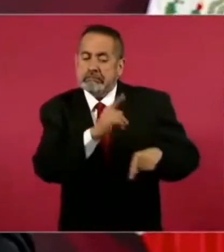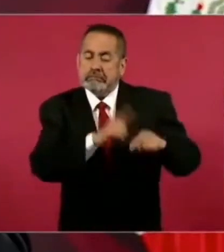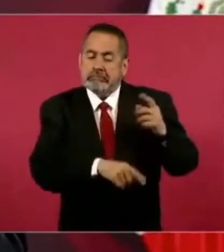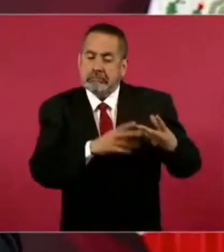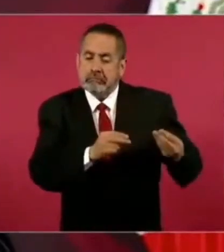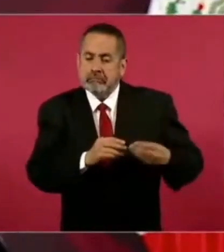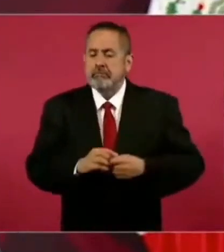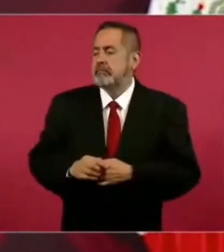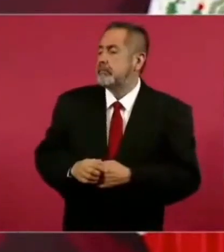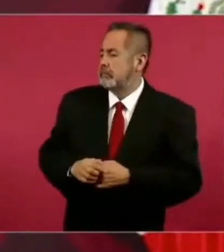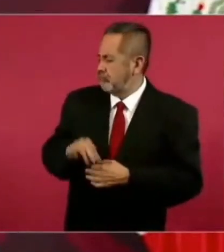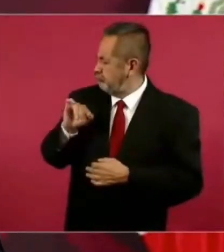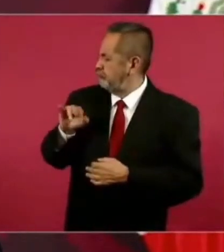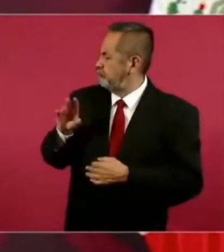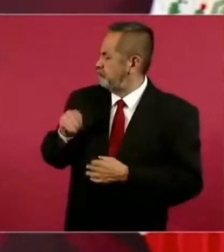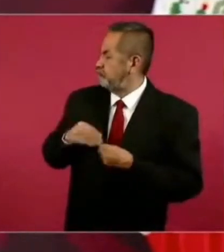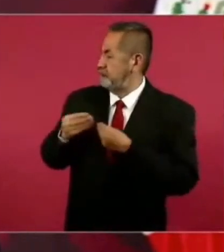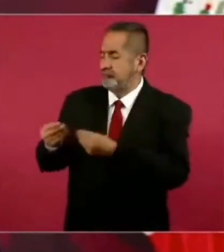y al mismo tiempo